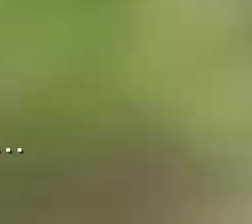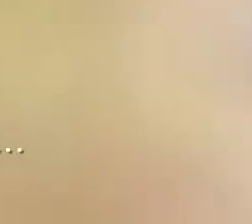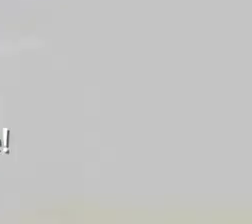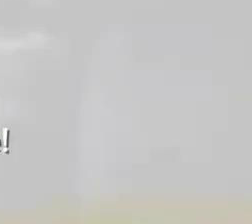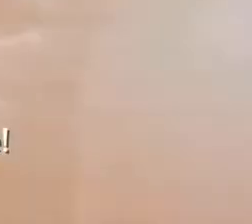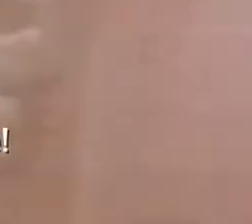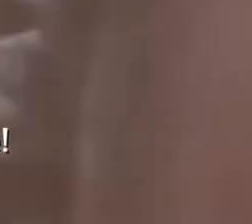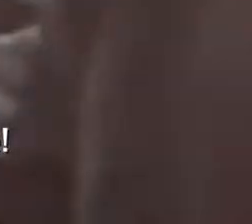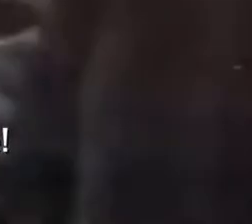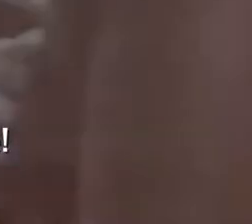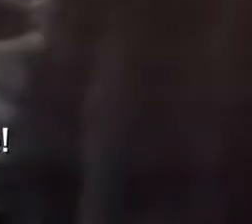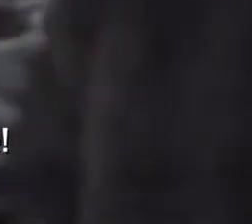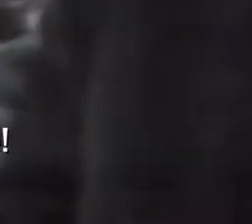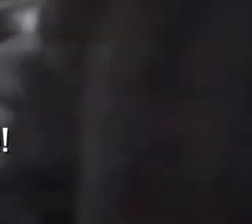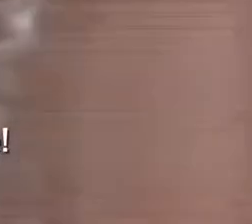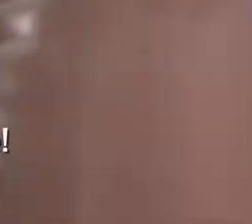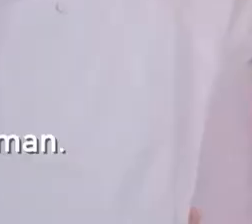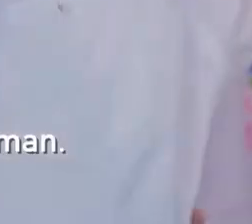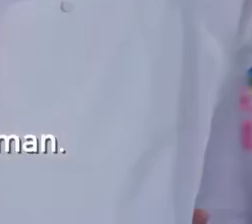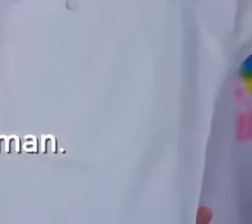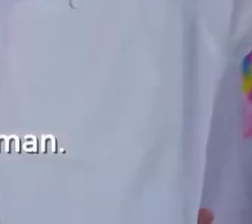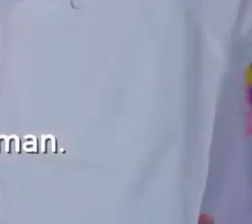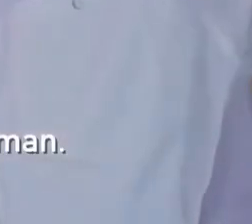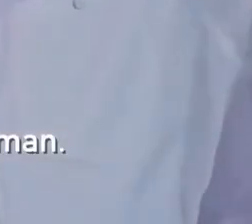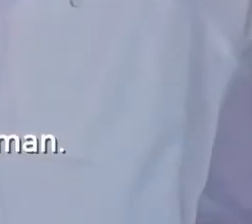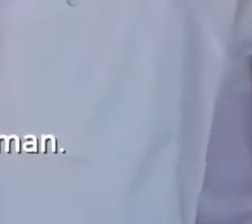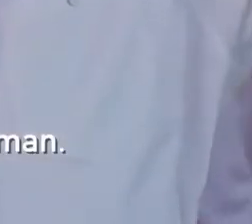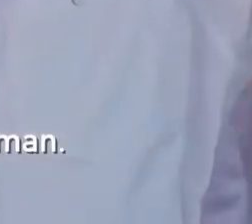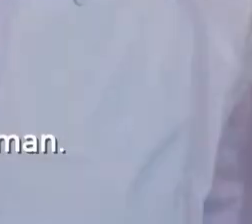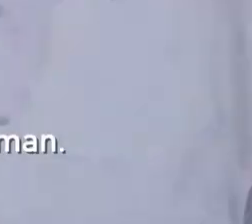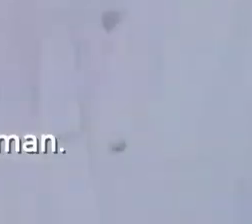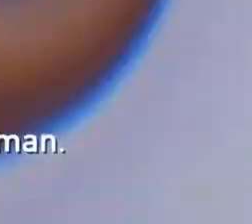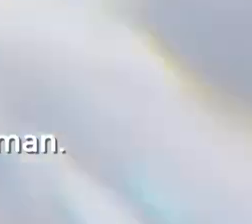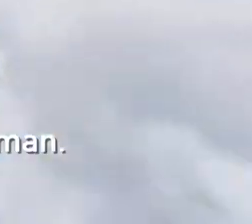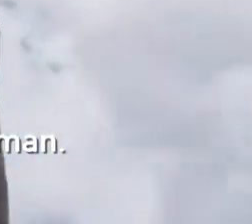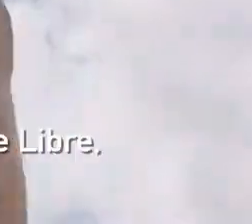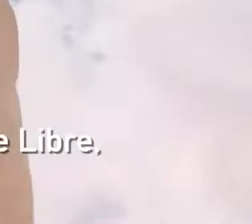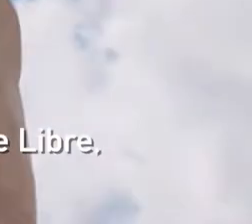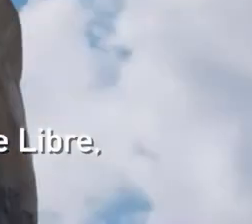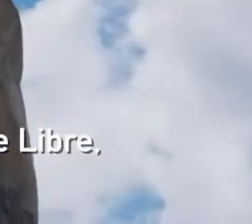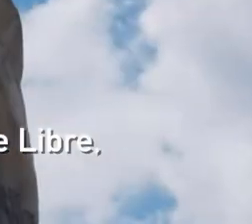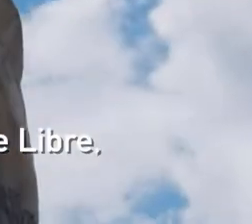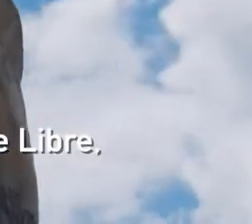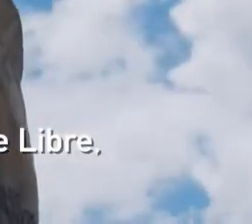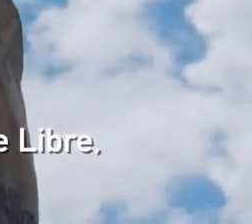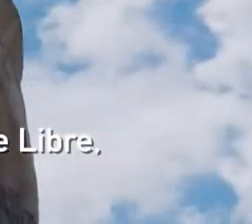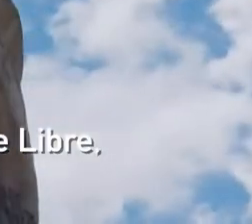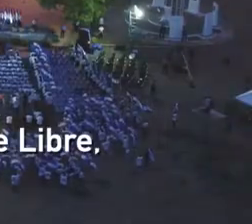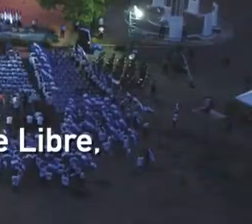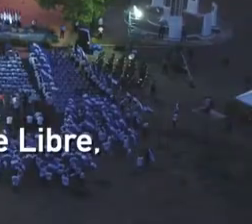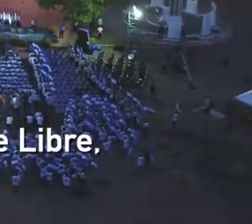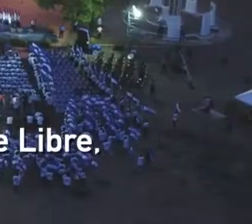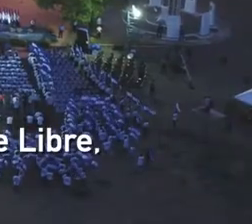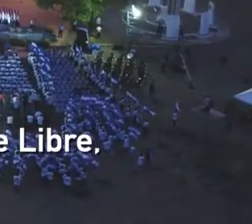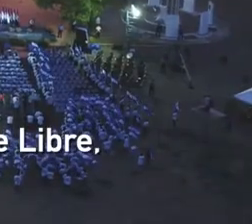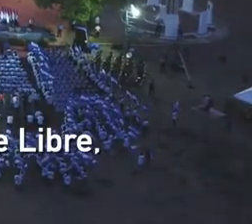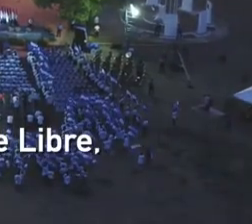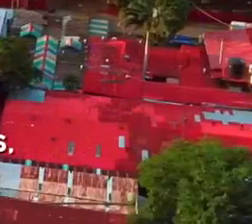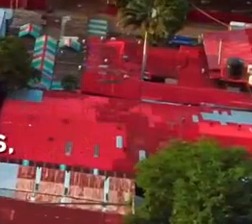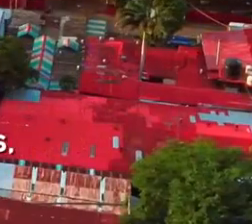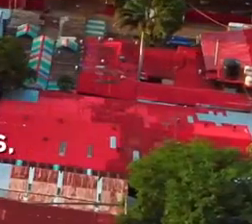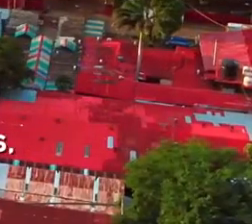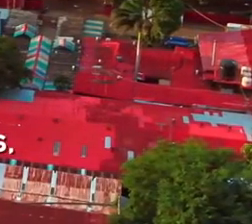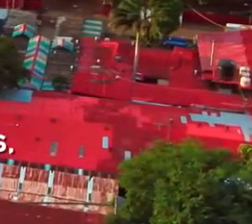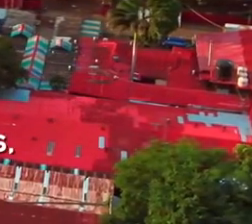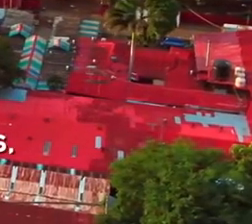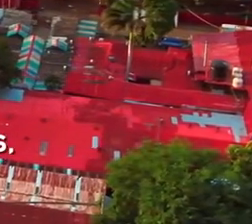libre y seguirá siendo libre porque tenés hijos que te aman por la patria bendita y siempre libre